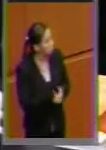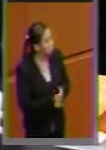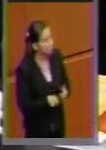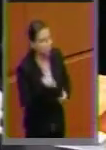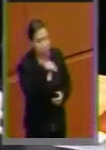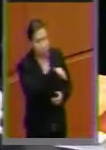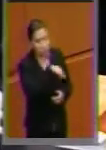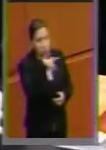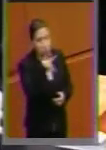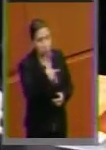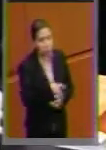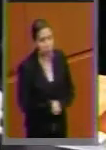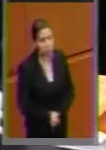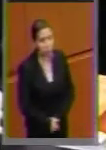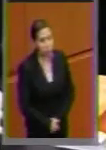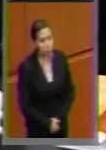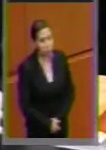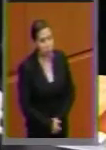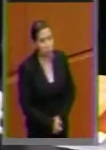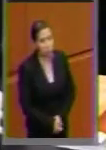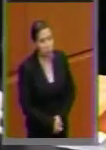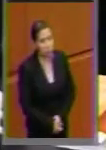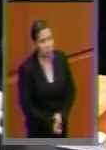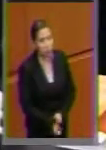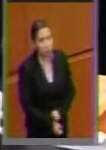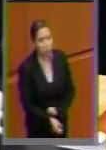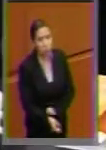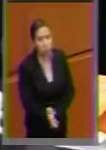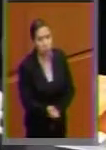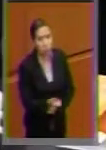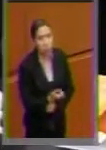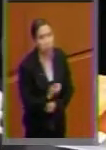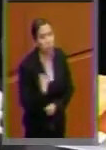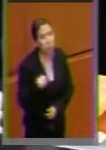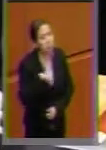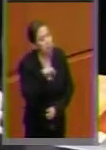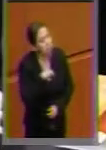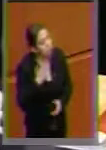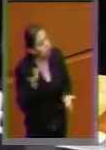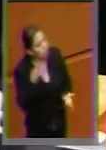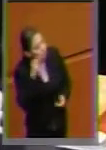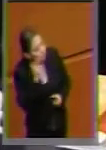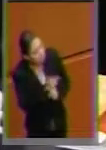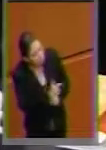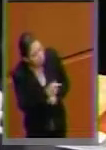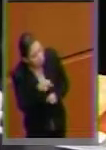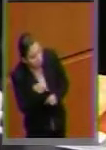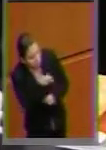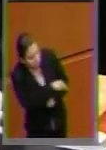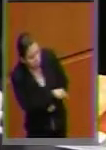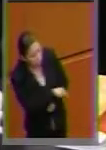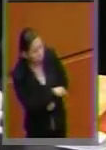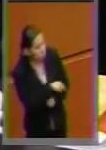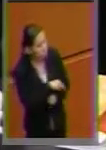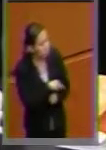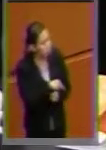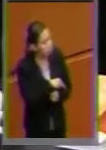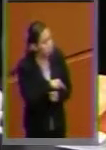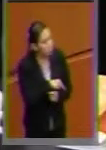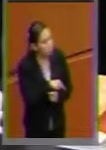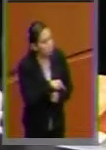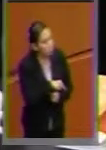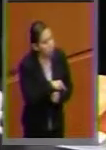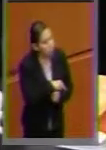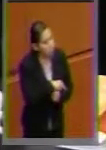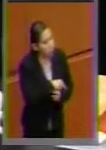ministerio busco un claro ejemplo que encontramos en el proceder el procedimiento abreviado el cual se